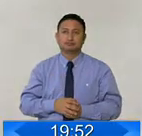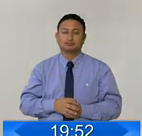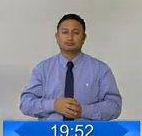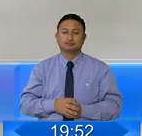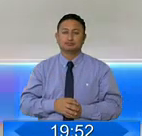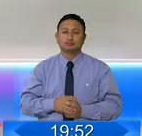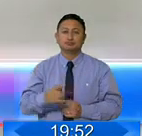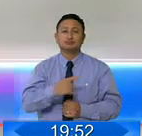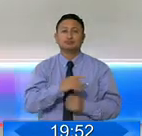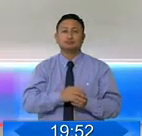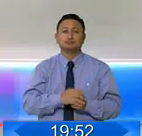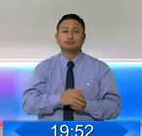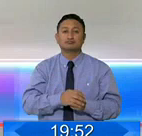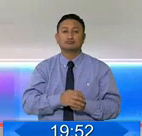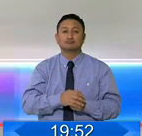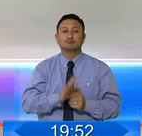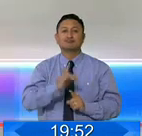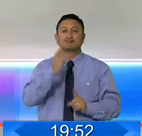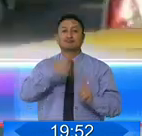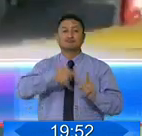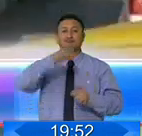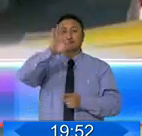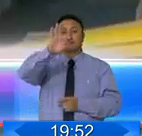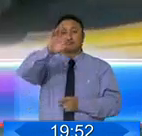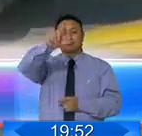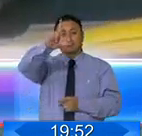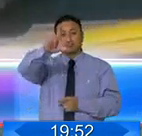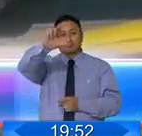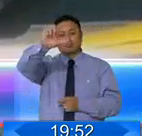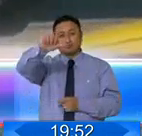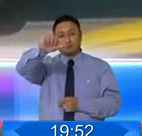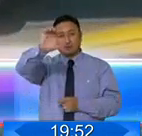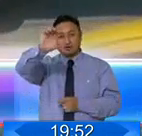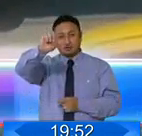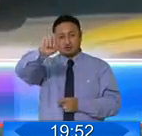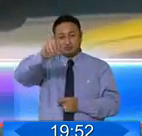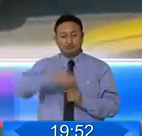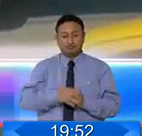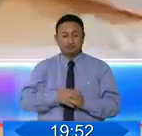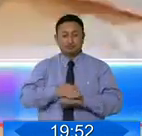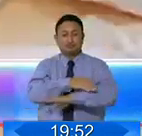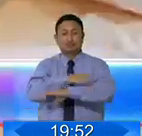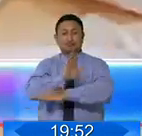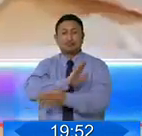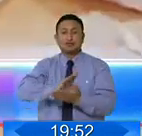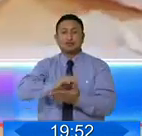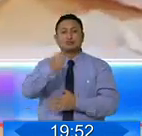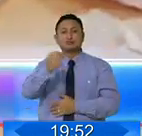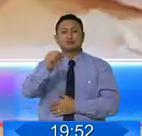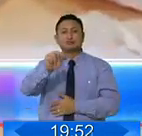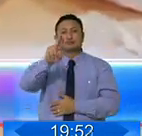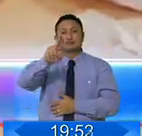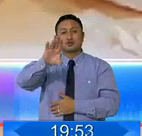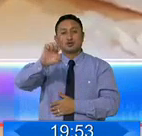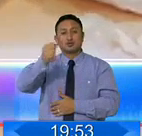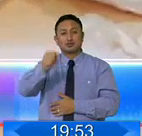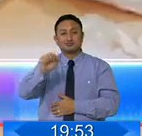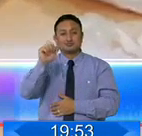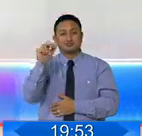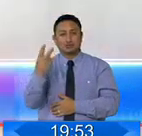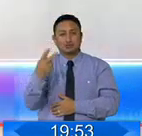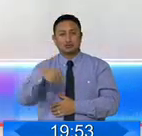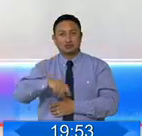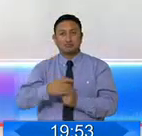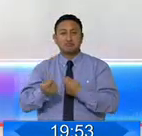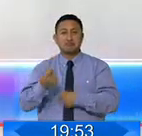Se trata de alias El Flaco, capturado en Sauces 2 por aparentemente expender sustancias